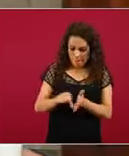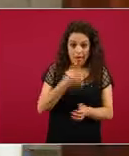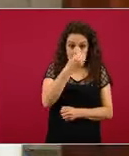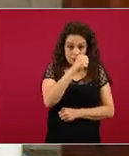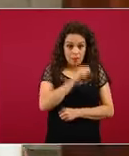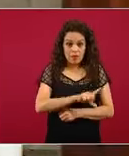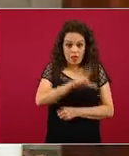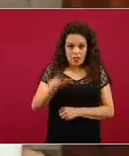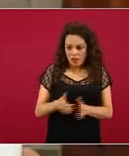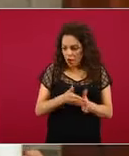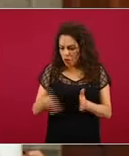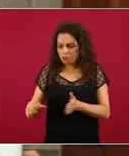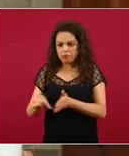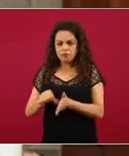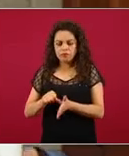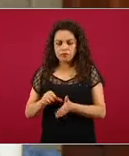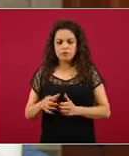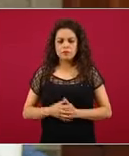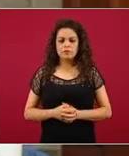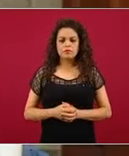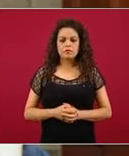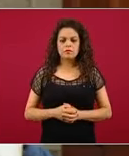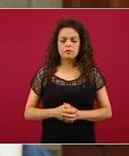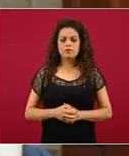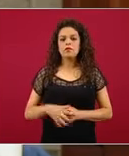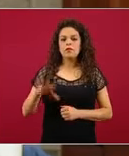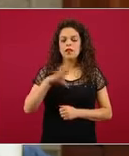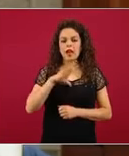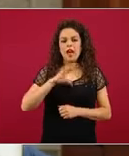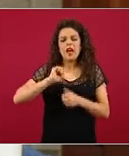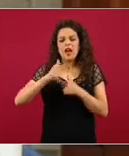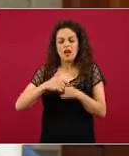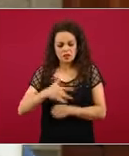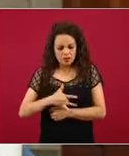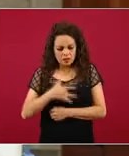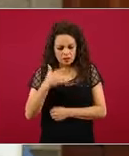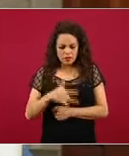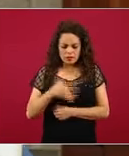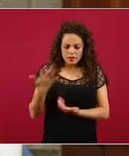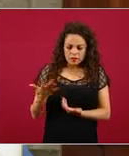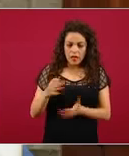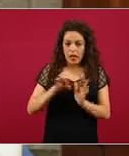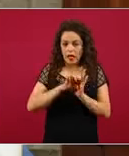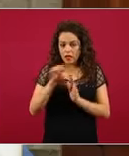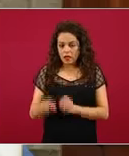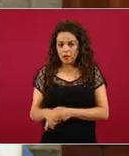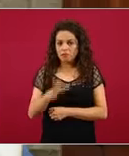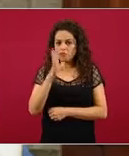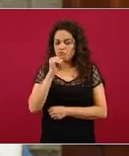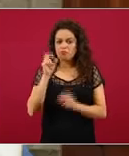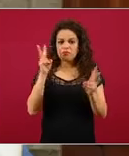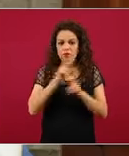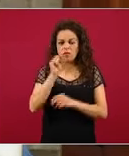presentan pues algunos padecimientos, tienen dificultad para